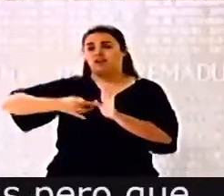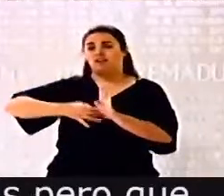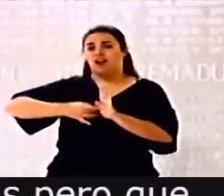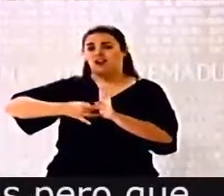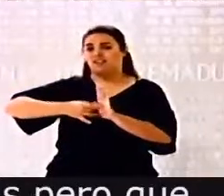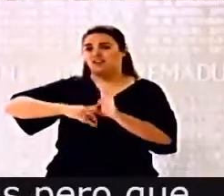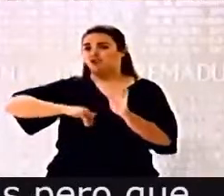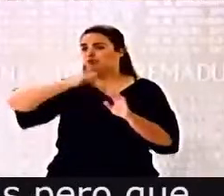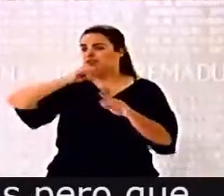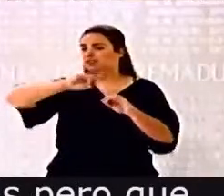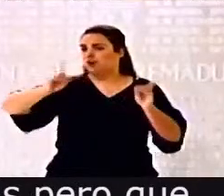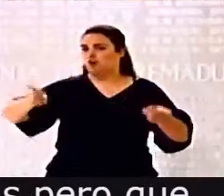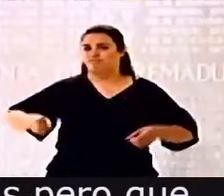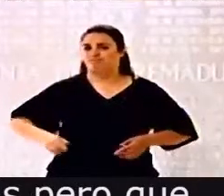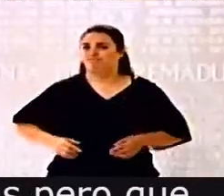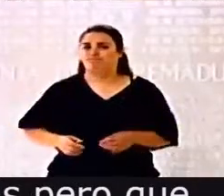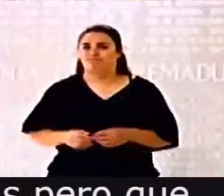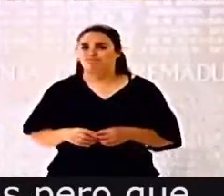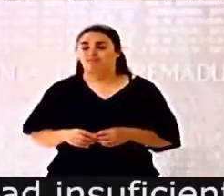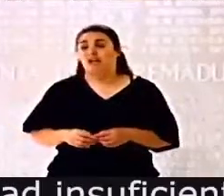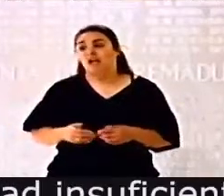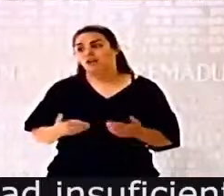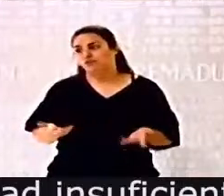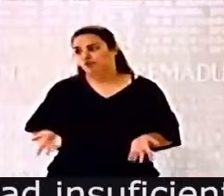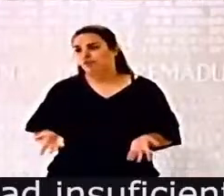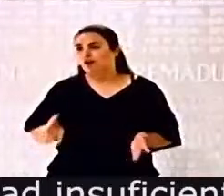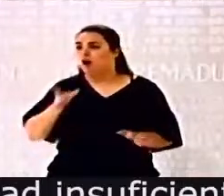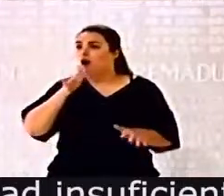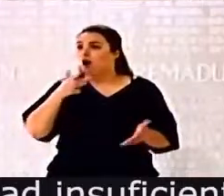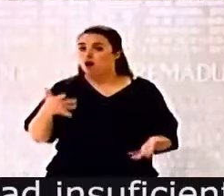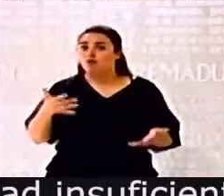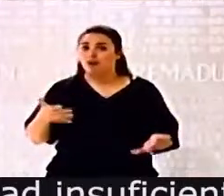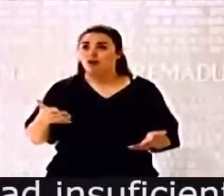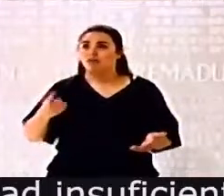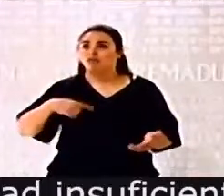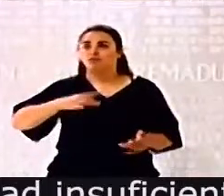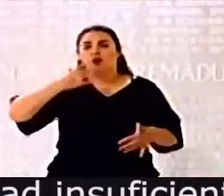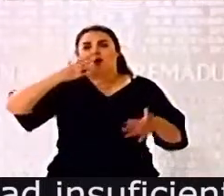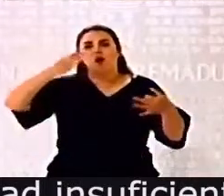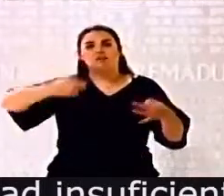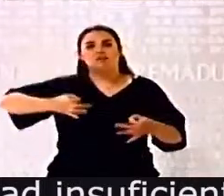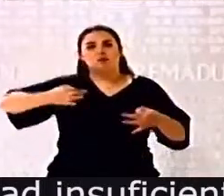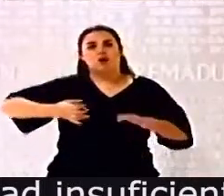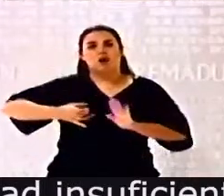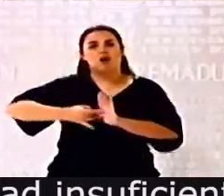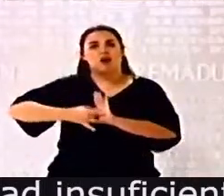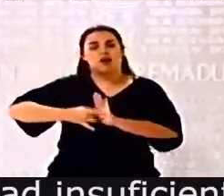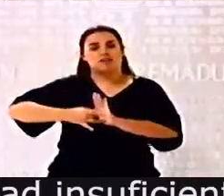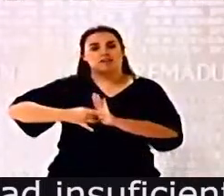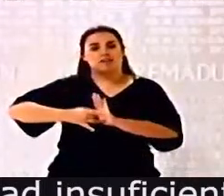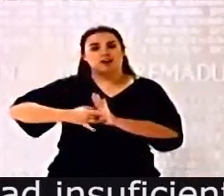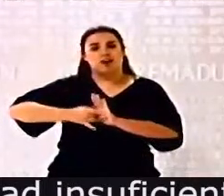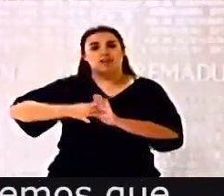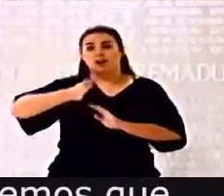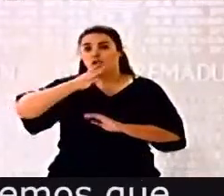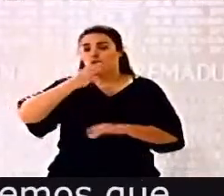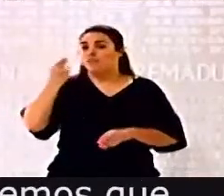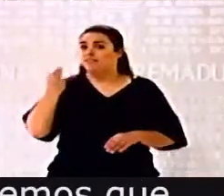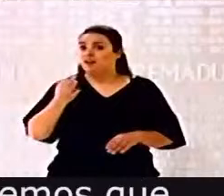insuficiente del agua. Y, por lo tanto, en este momento que tenemos que asegurar la calidad de las